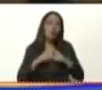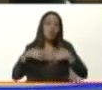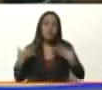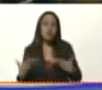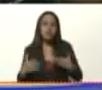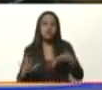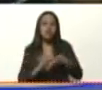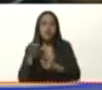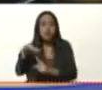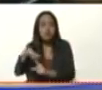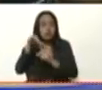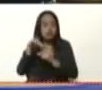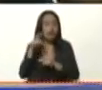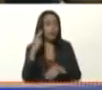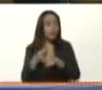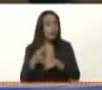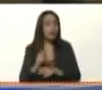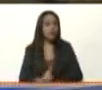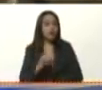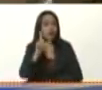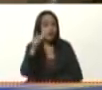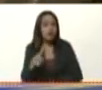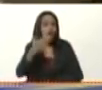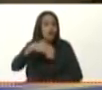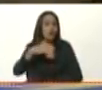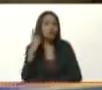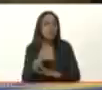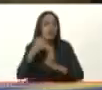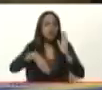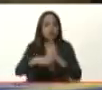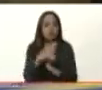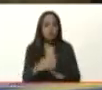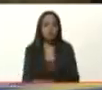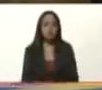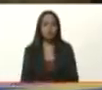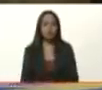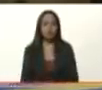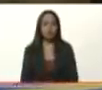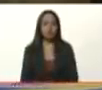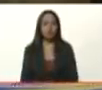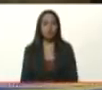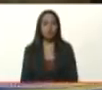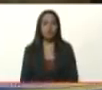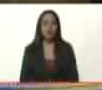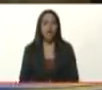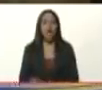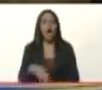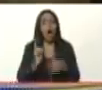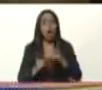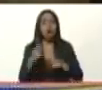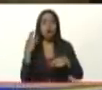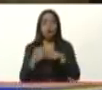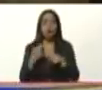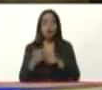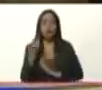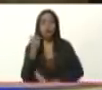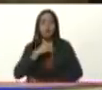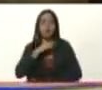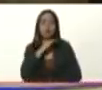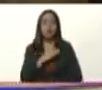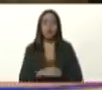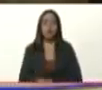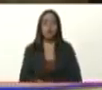caso sospechoso y cuándo debe una persona y a dónde debe acudir en caso de tener alguna sospecha de enfermedad